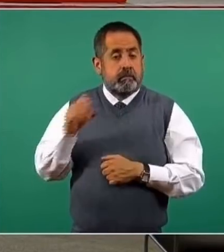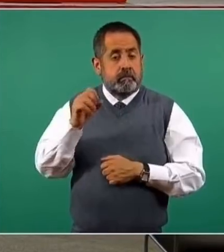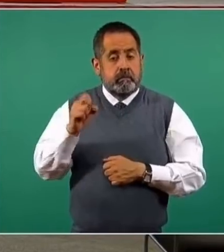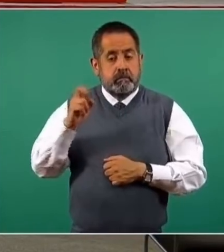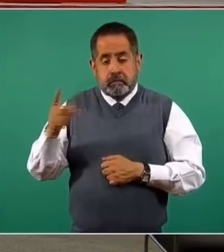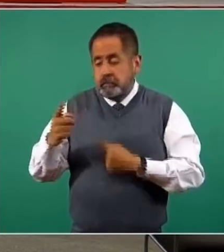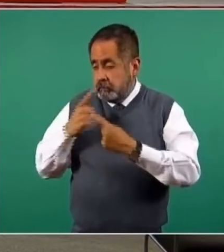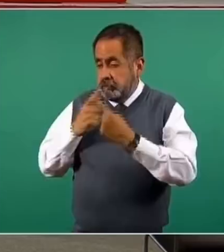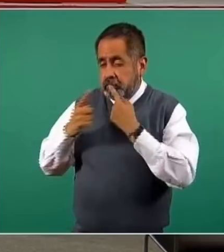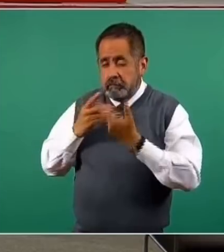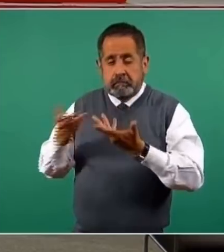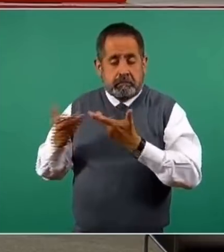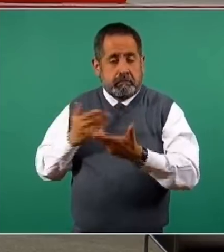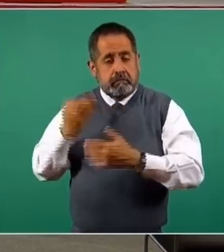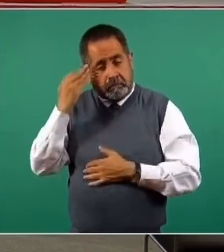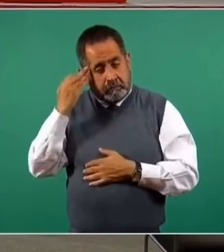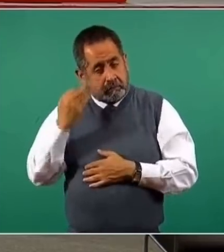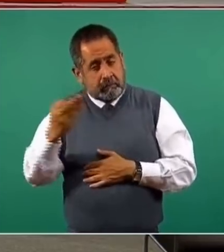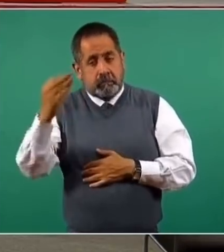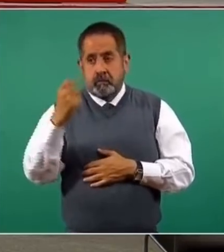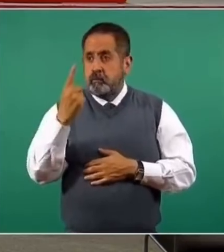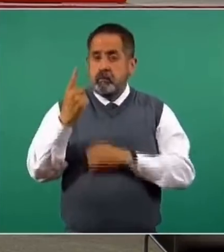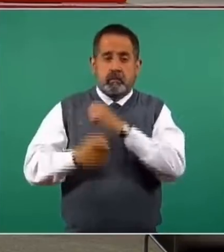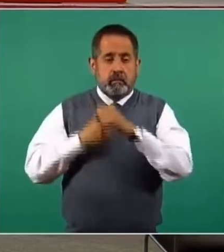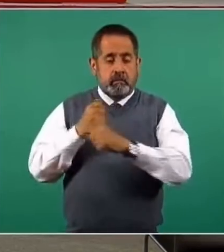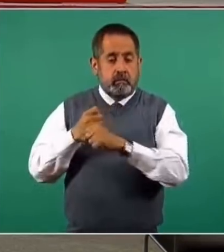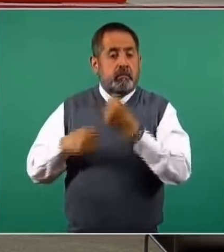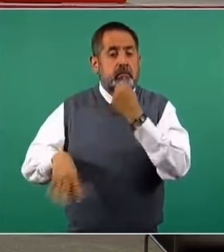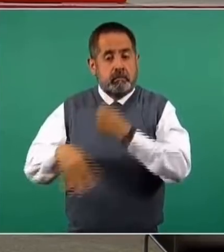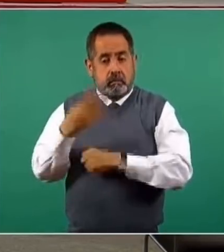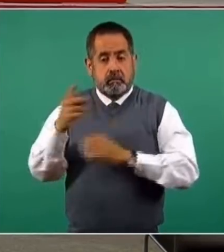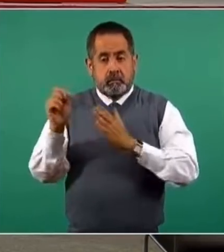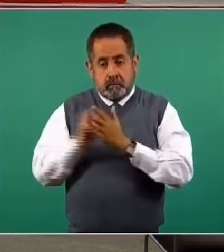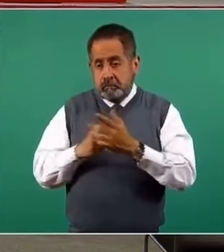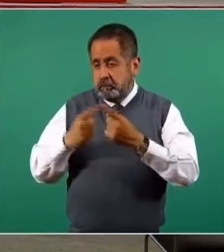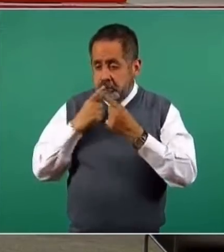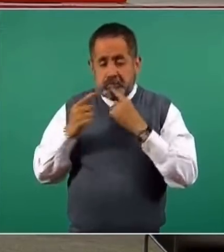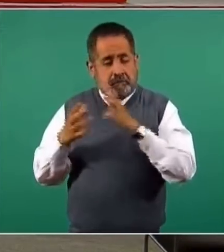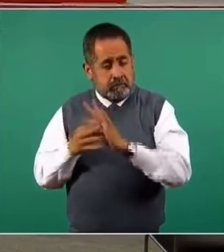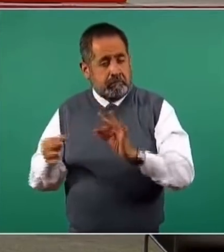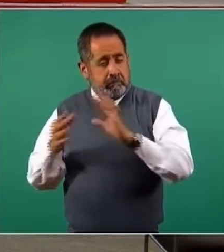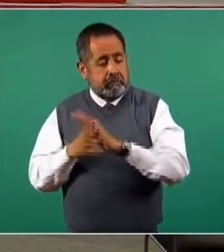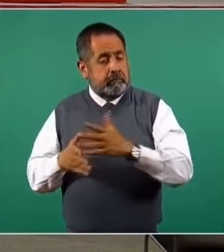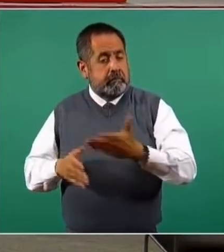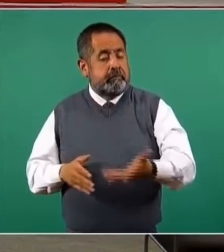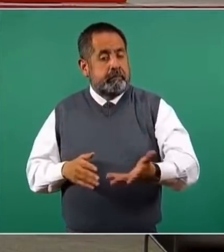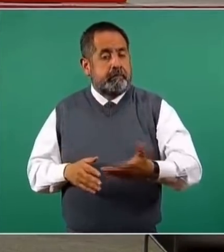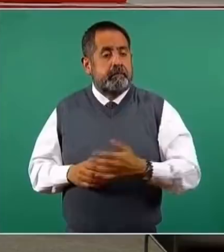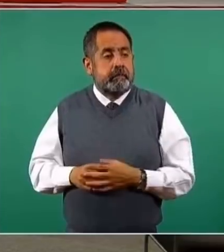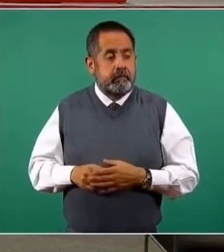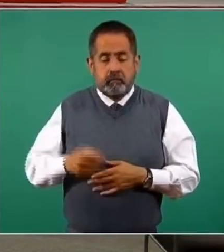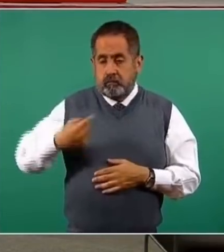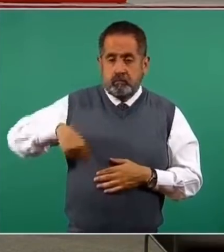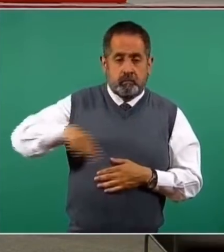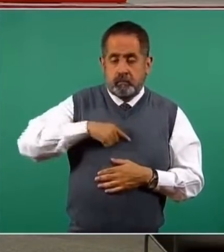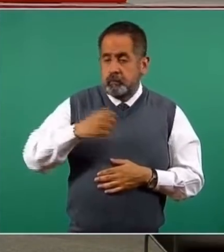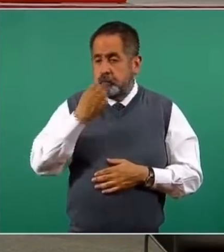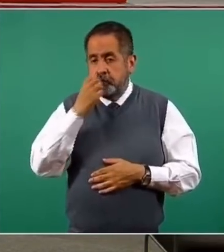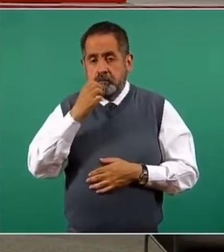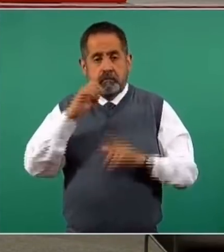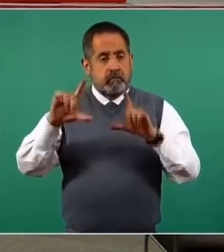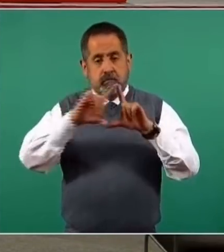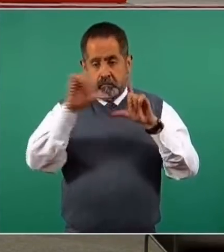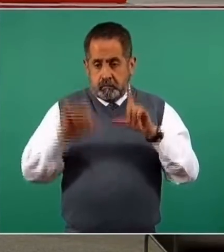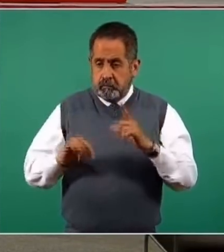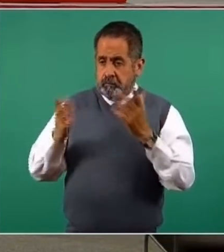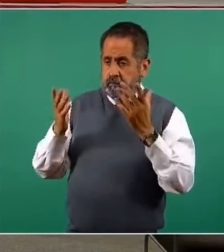hecho, llevamos más de un año, 14 meses. También lo hemos dicho aquí. Cuando cerramos el sistema educativo nacional, cuando